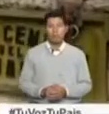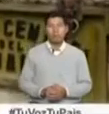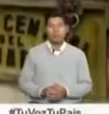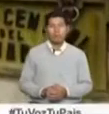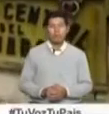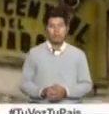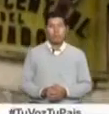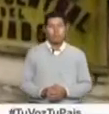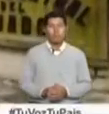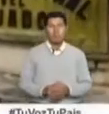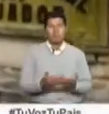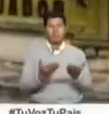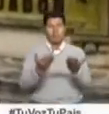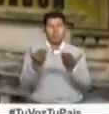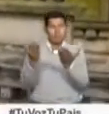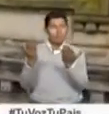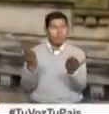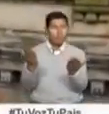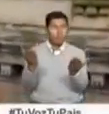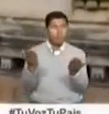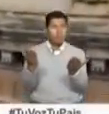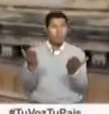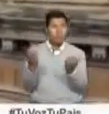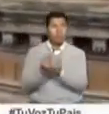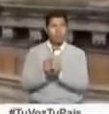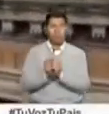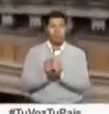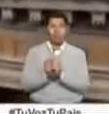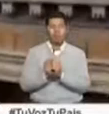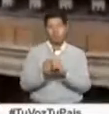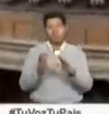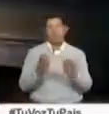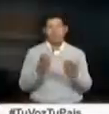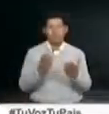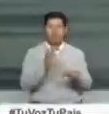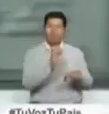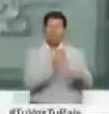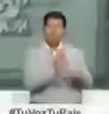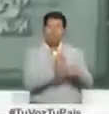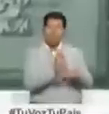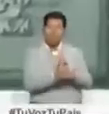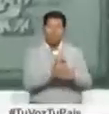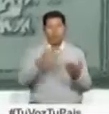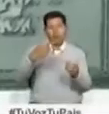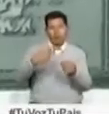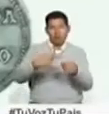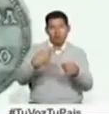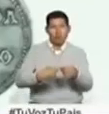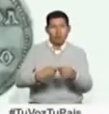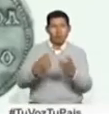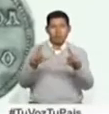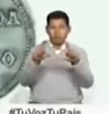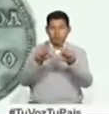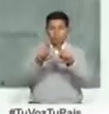el museo numismático del banco central del ecuador ubicado en el centro histórico de quito guarda la historia de los billetes y monedas utilizadas